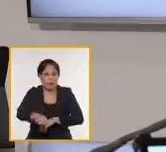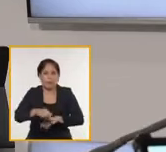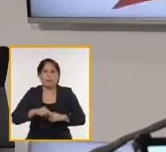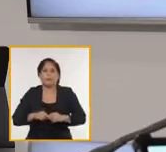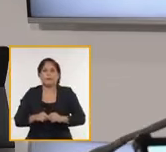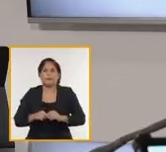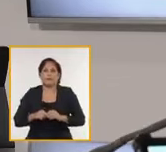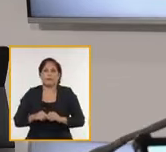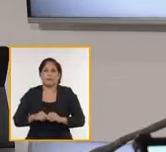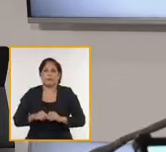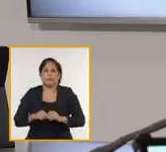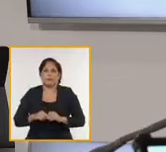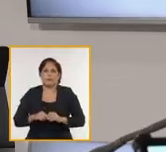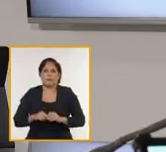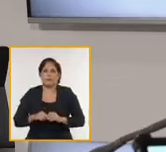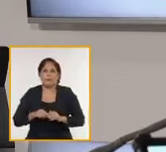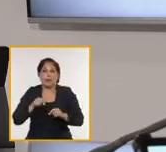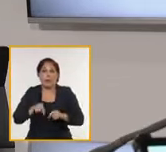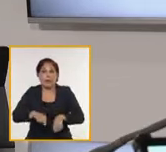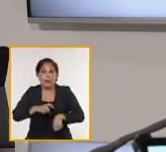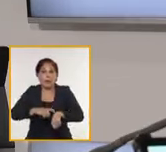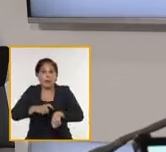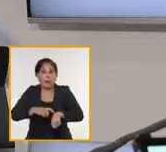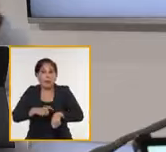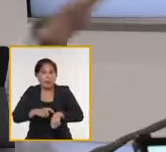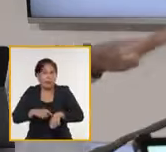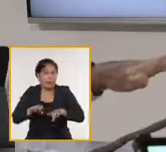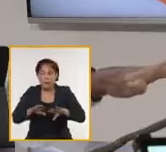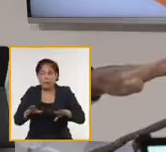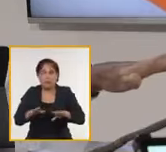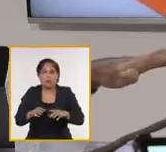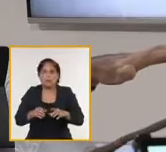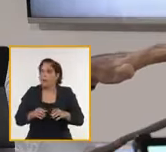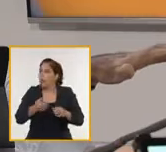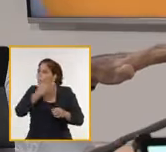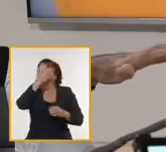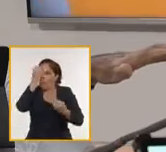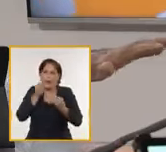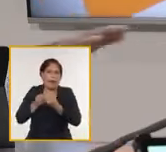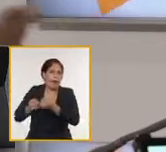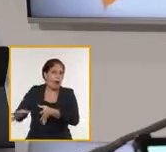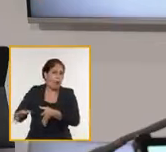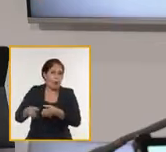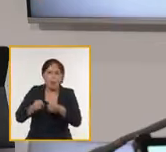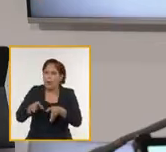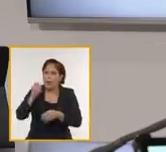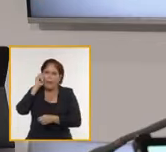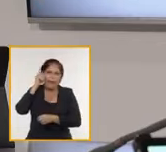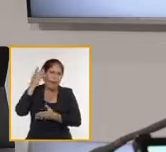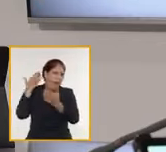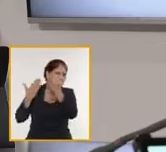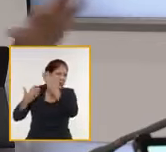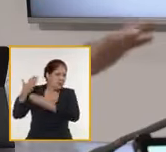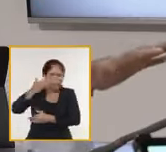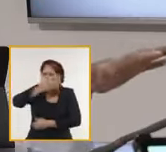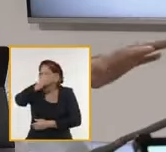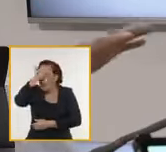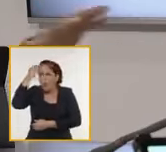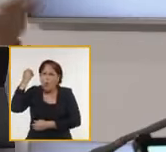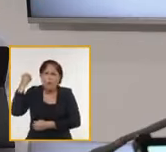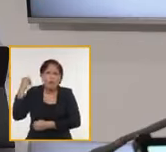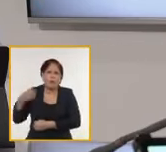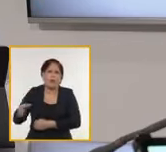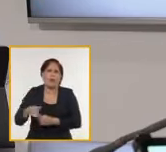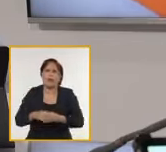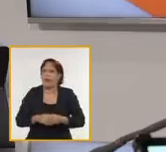momento, que es un momento de abandonar la vieja filosofía de la suma